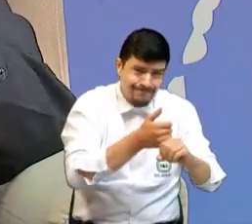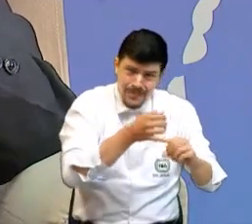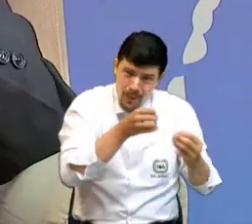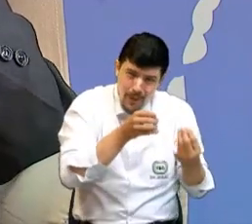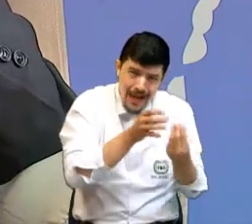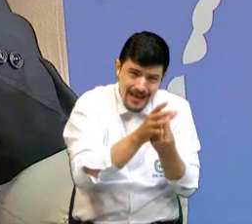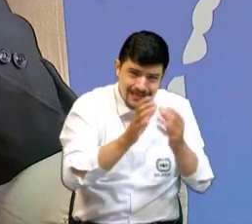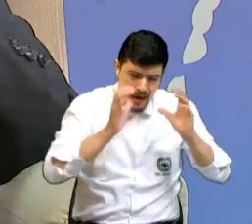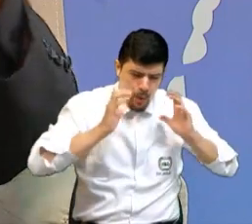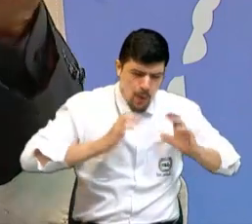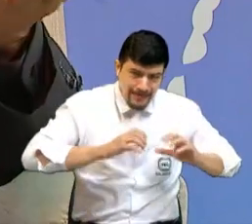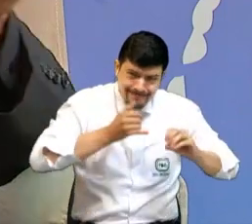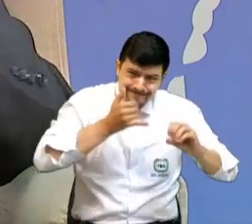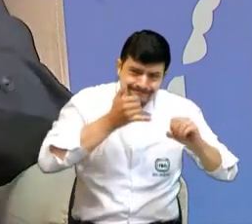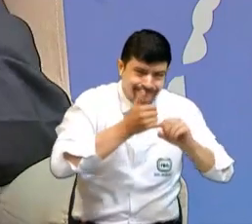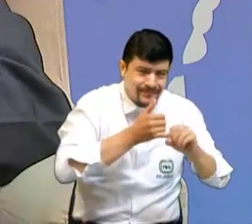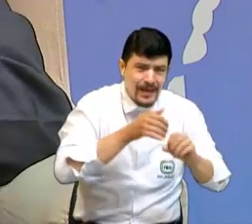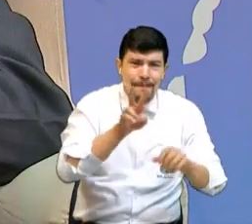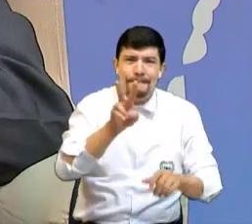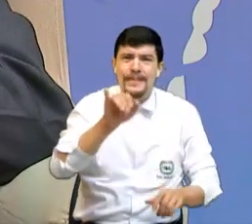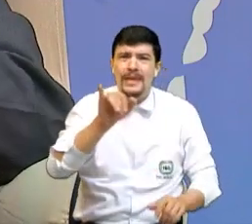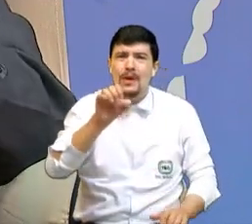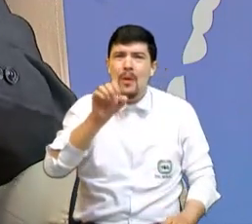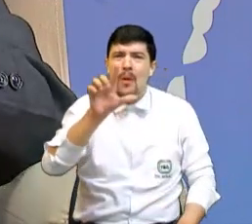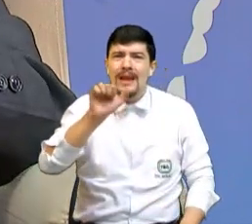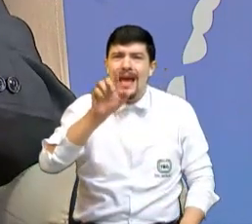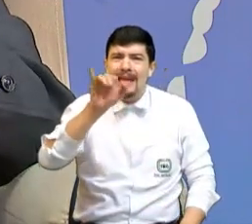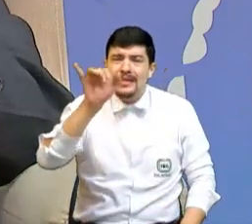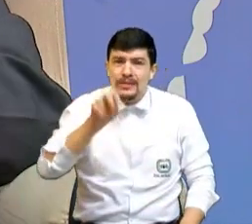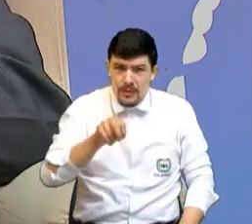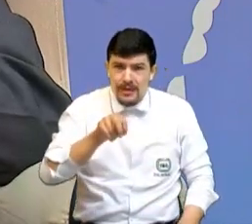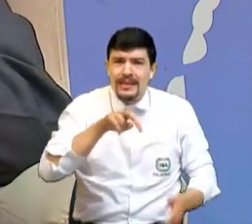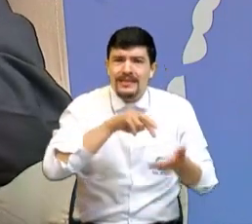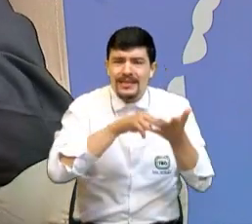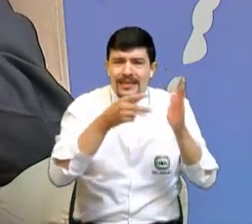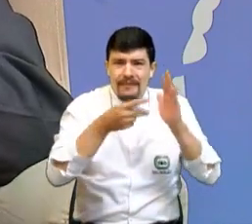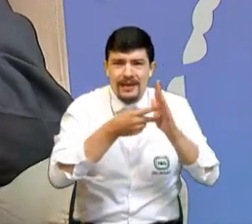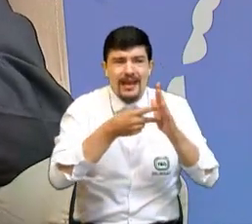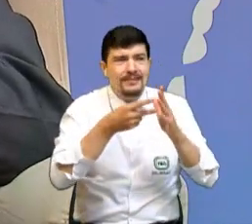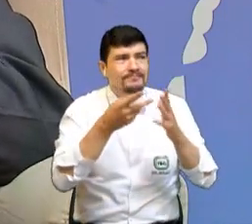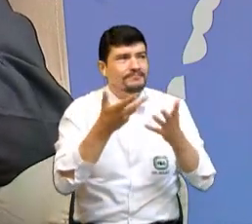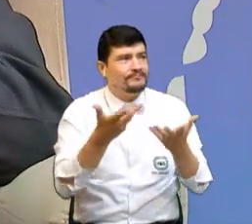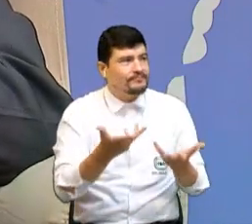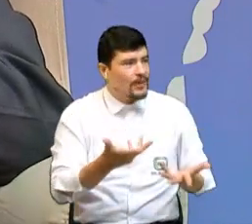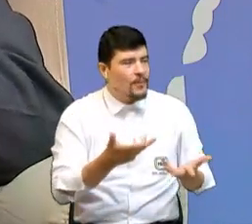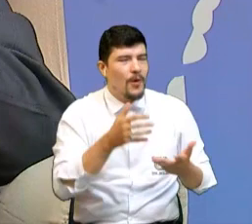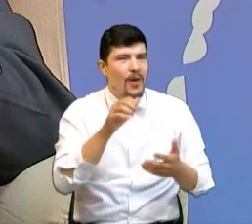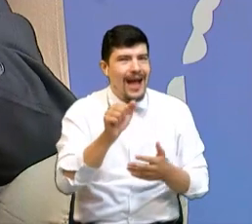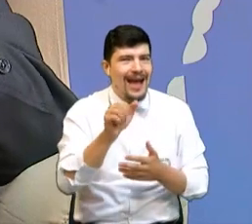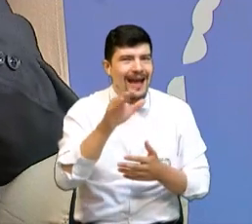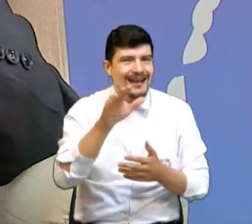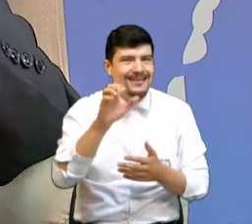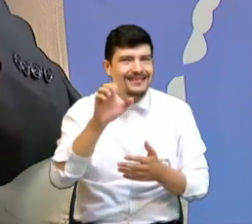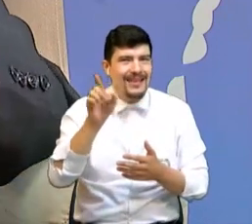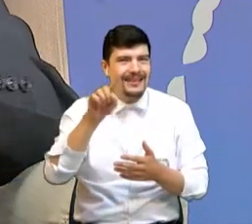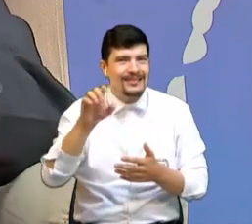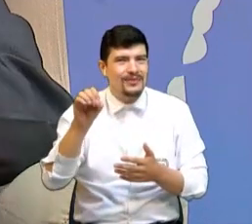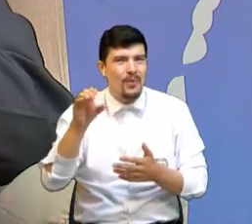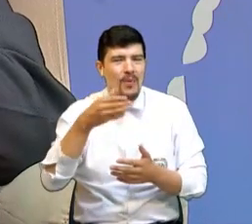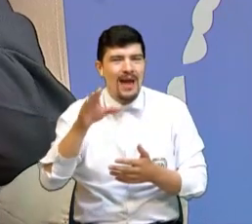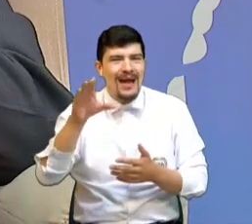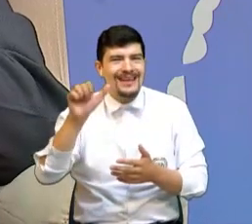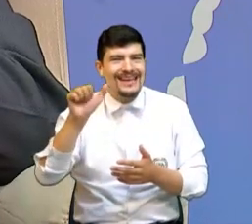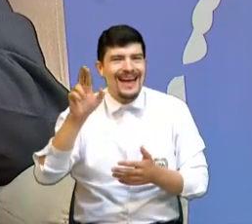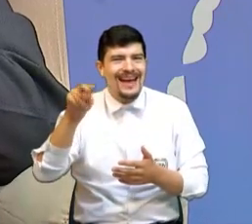que en nombre típico es acceso carnal, acceso, ¿sí? carnal. El acceso carnal, que es la